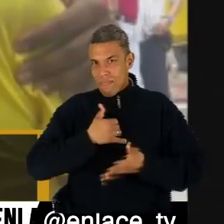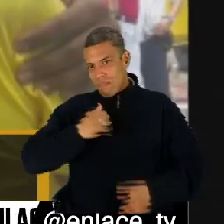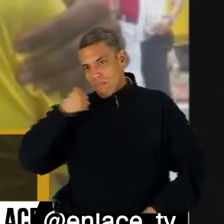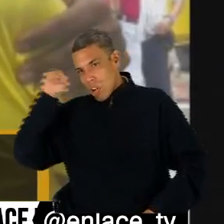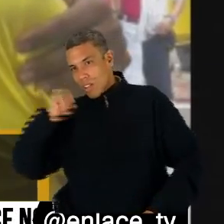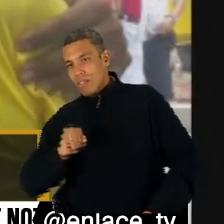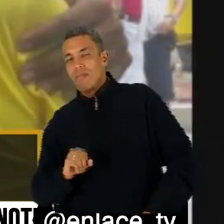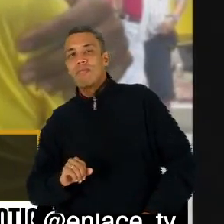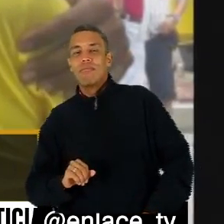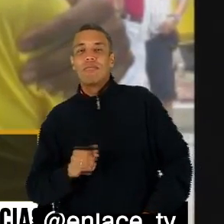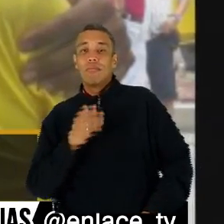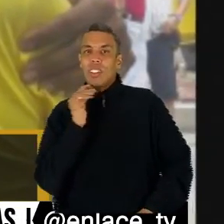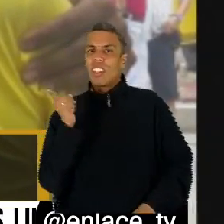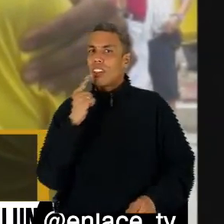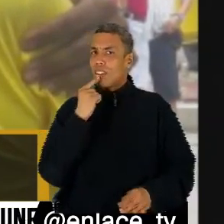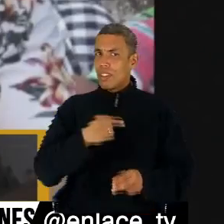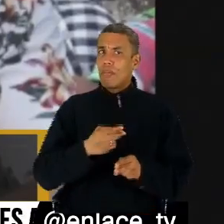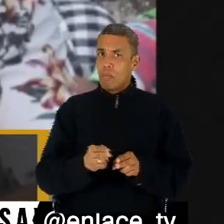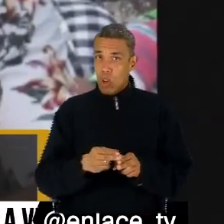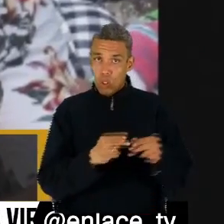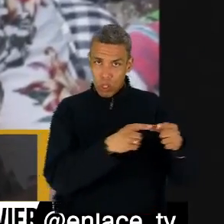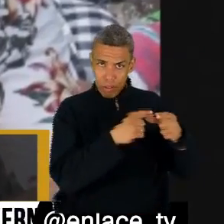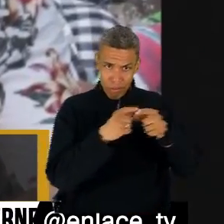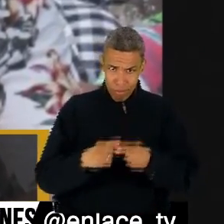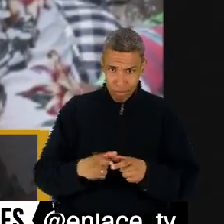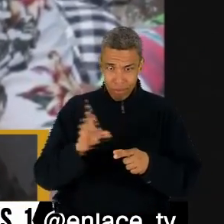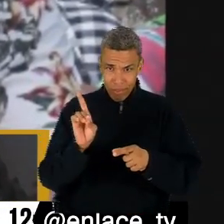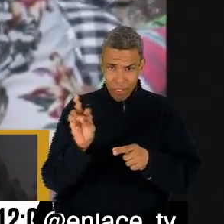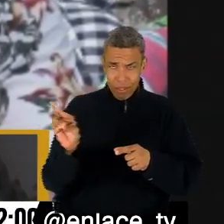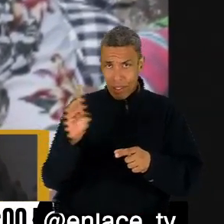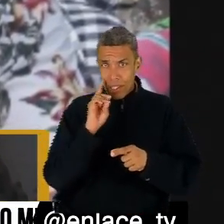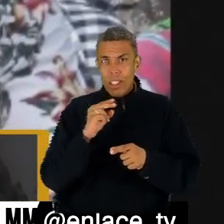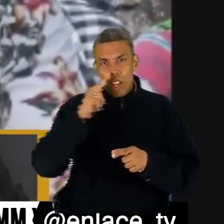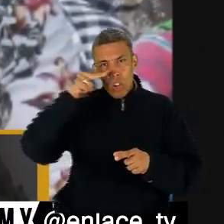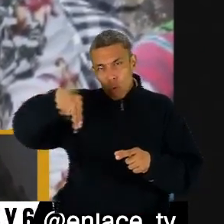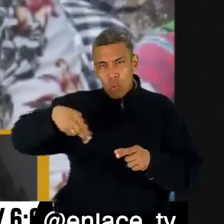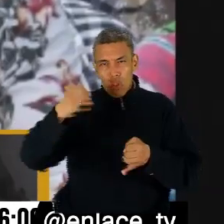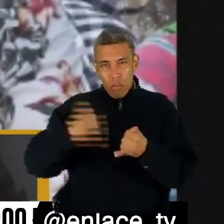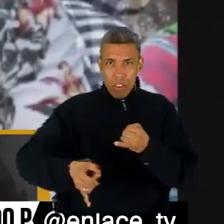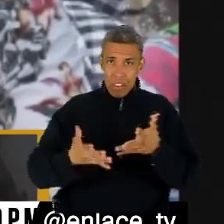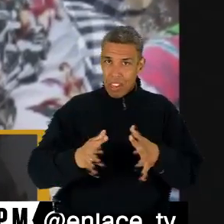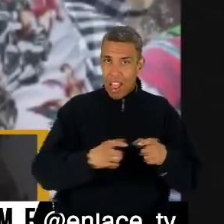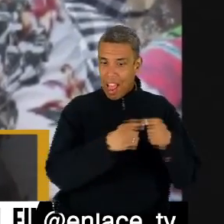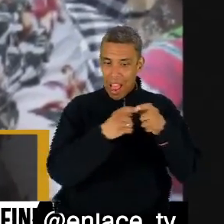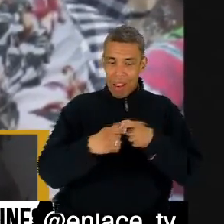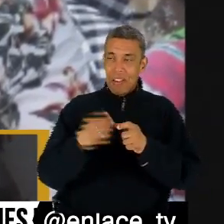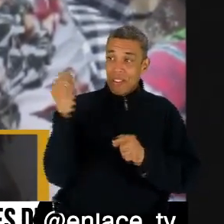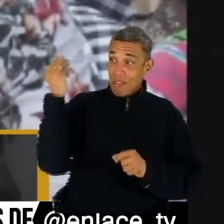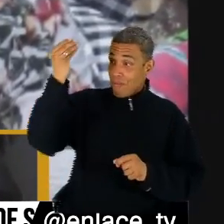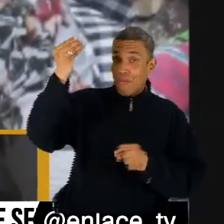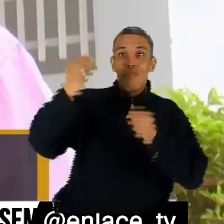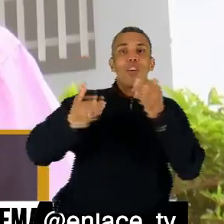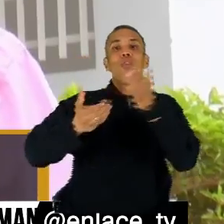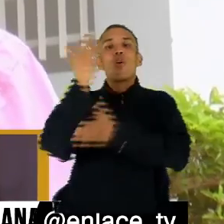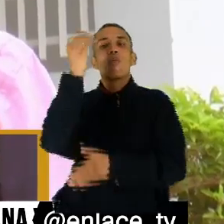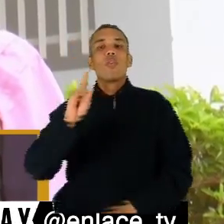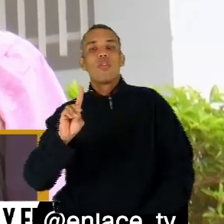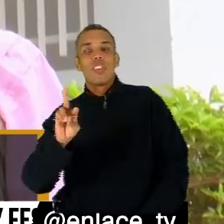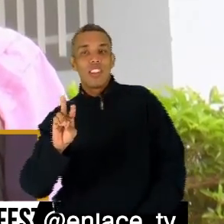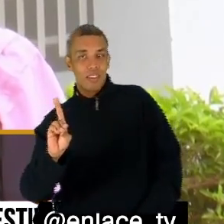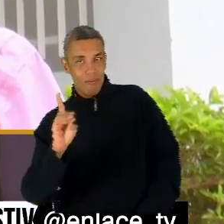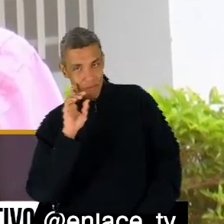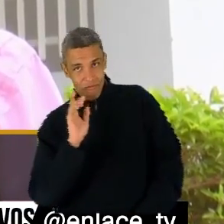un 80% y esperan a finales de junio próximo realizar el lanzamiento oficial en Barranca Bermeja. Que muy prontamente estaremos